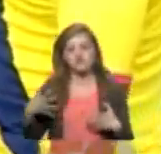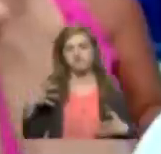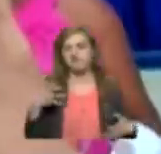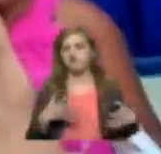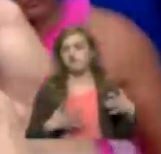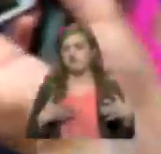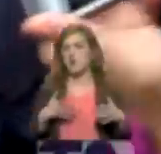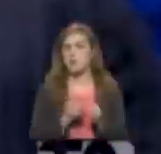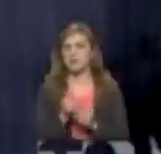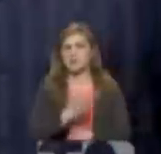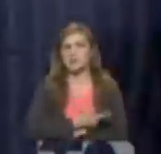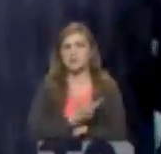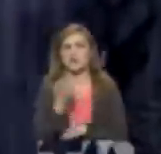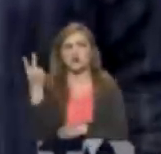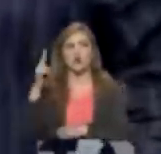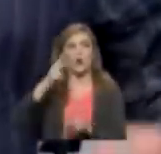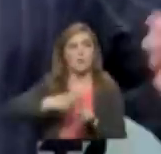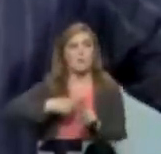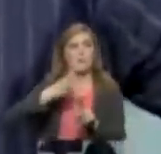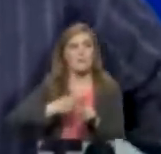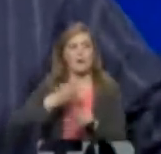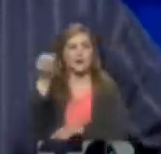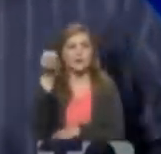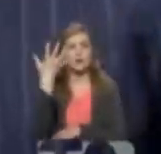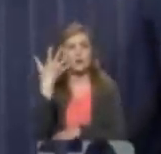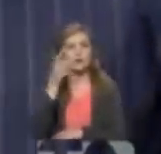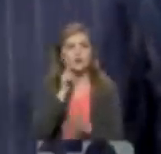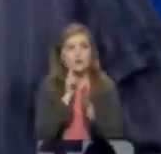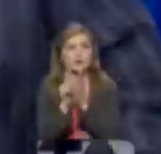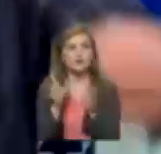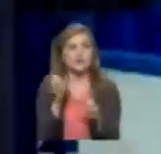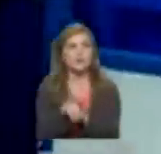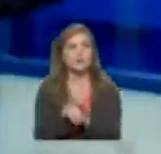alteran a veces y luego yo ya puse